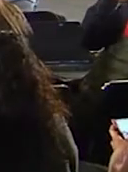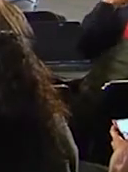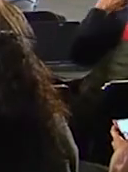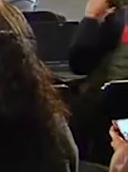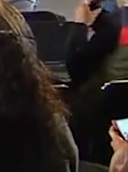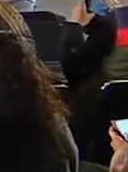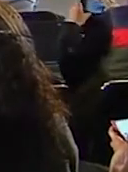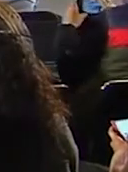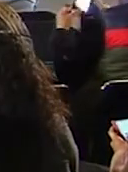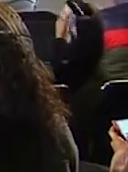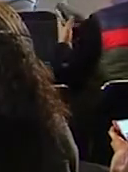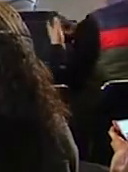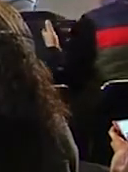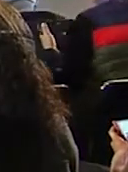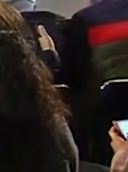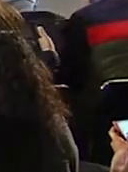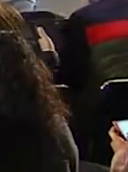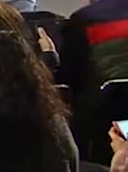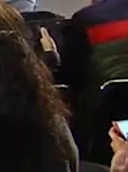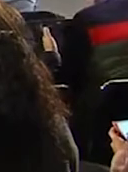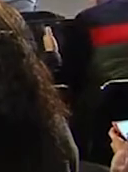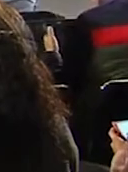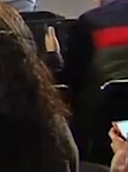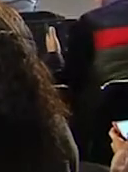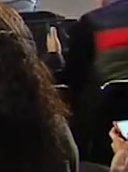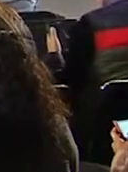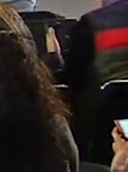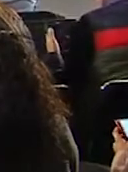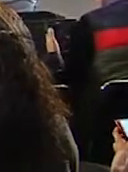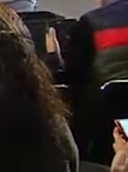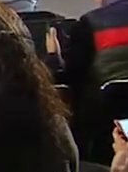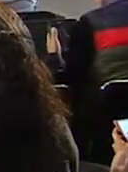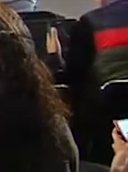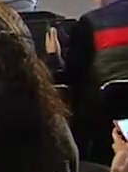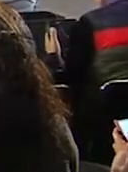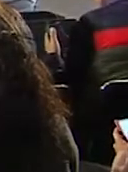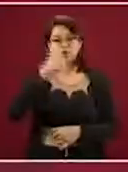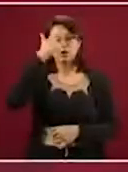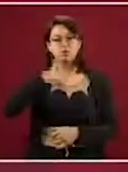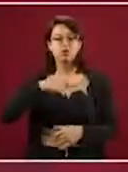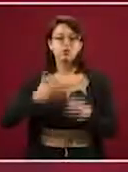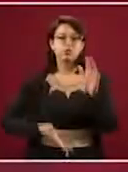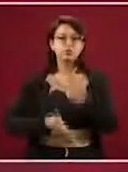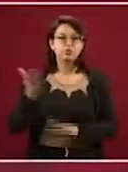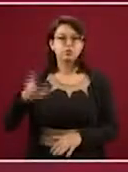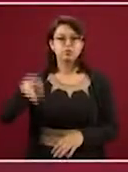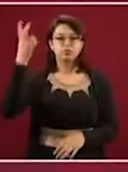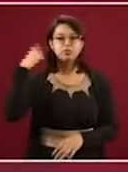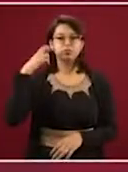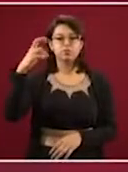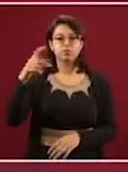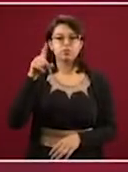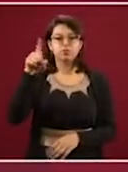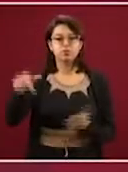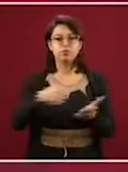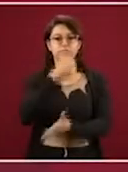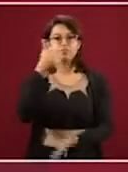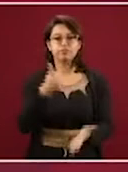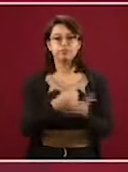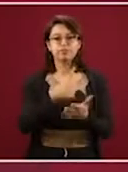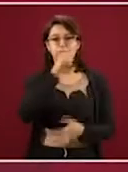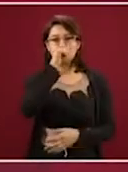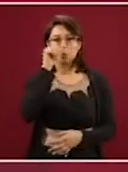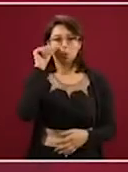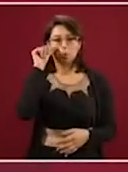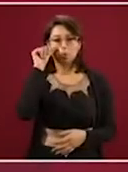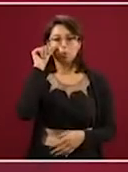estamos aquí toda la mañana y ya por la tarde-noche viajamos a Ciudad Juárez